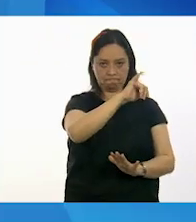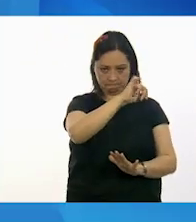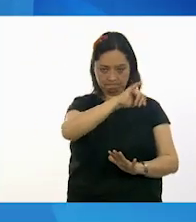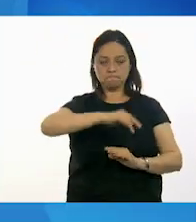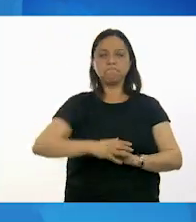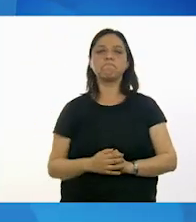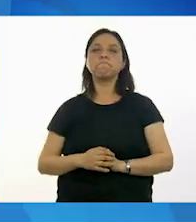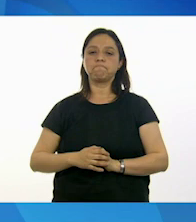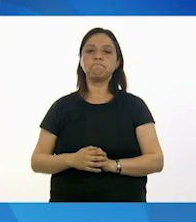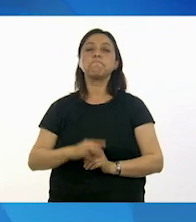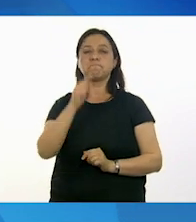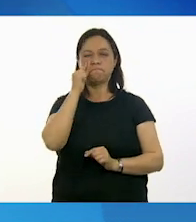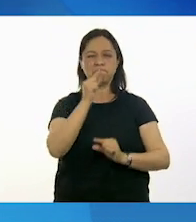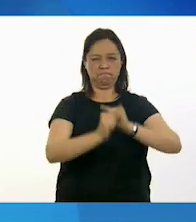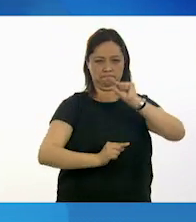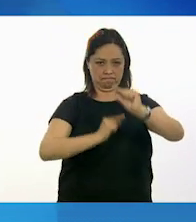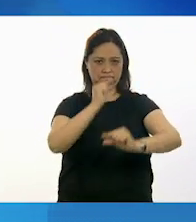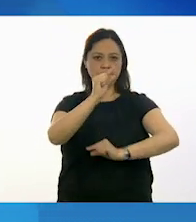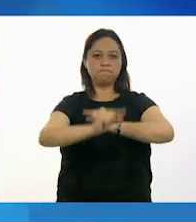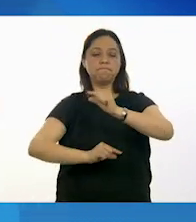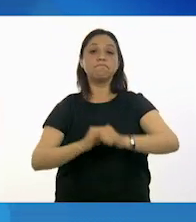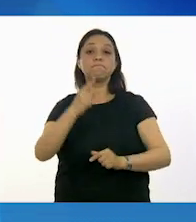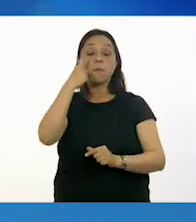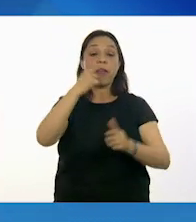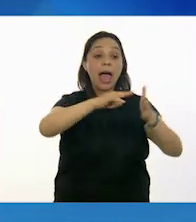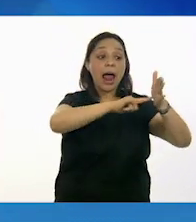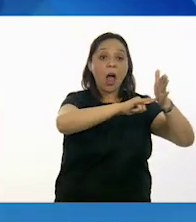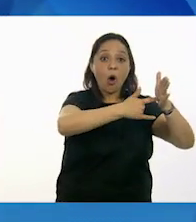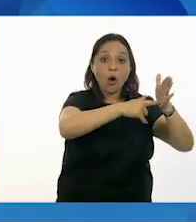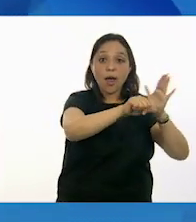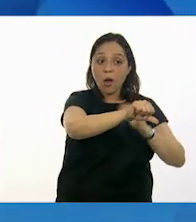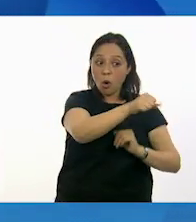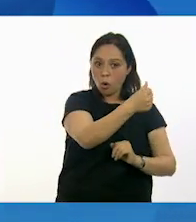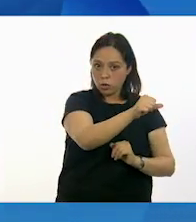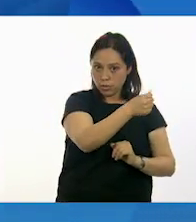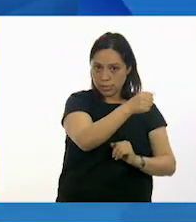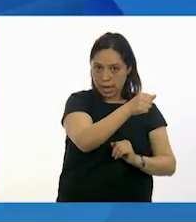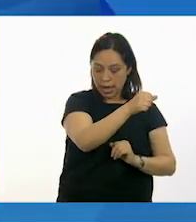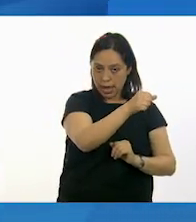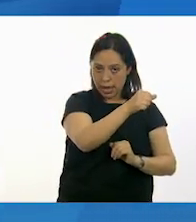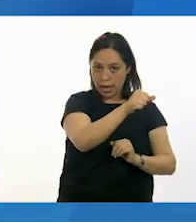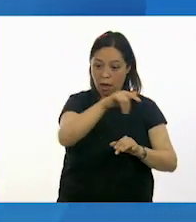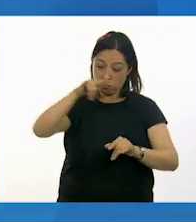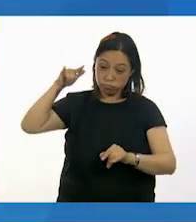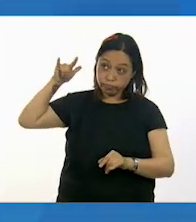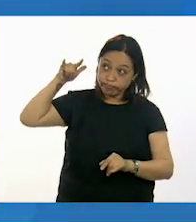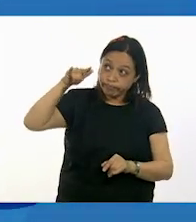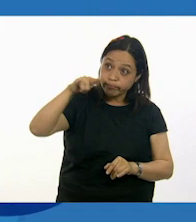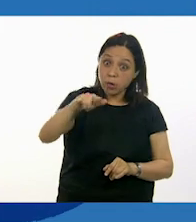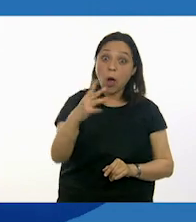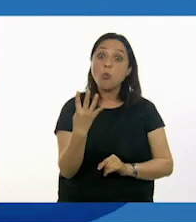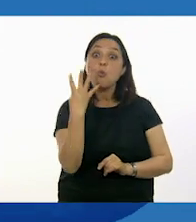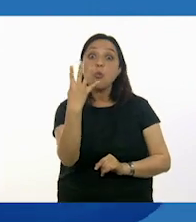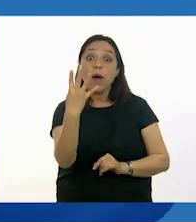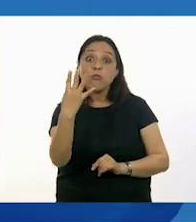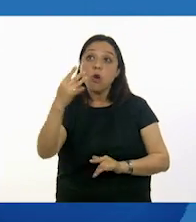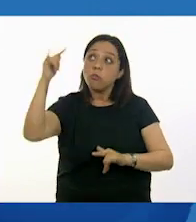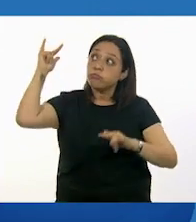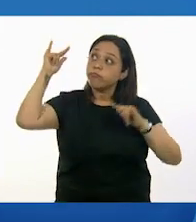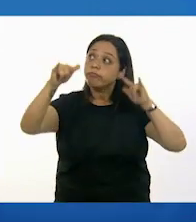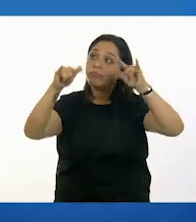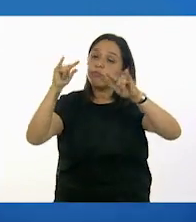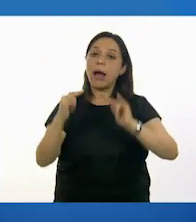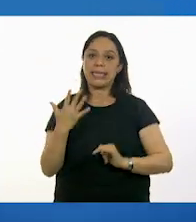llenando paso a paso. Muy bien. Entonces, dice, a las 11 horas, en la pista 4, aterrizaron 5 aviones. Muy